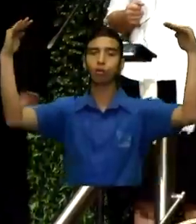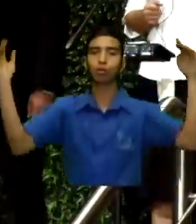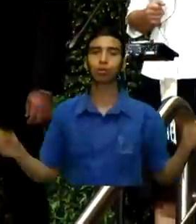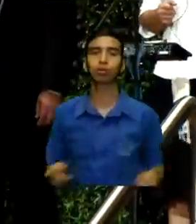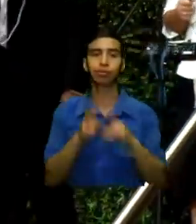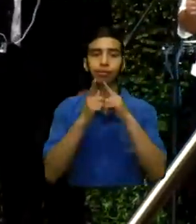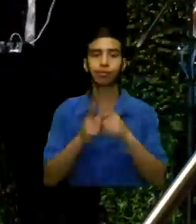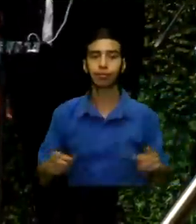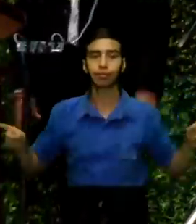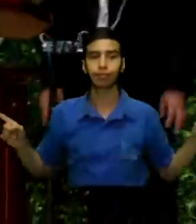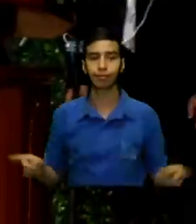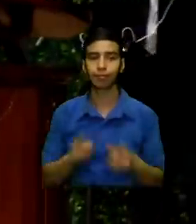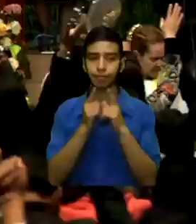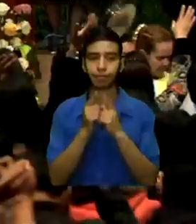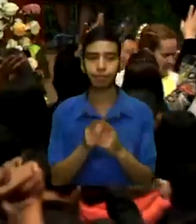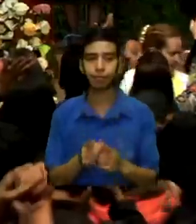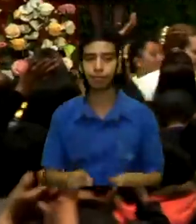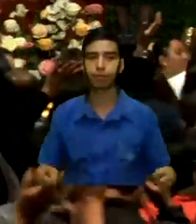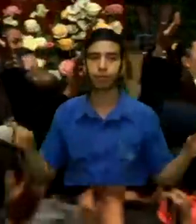cielos.